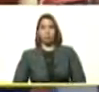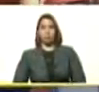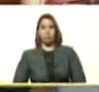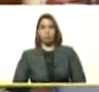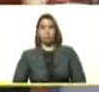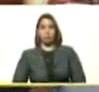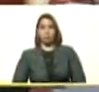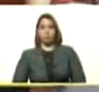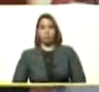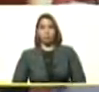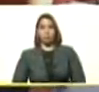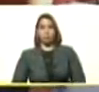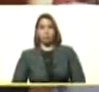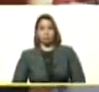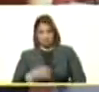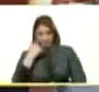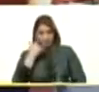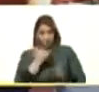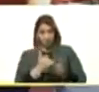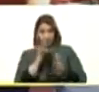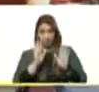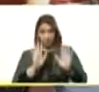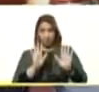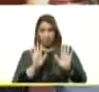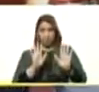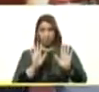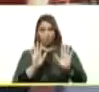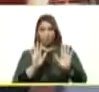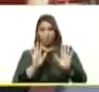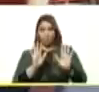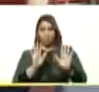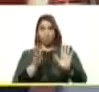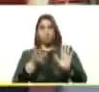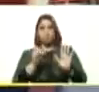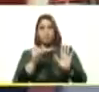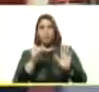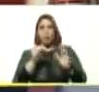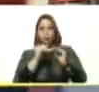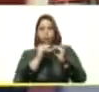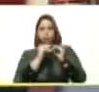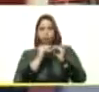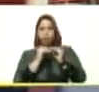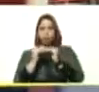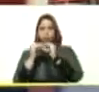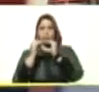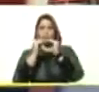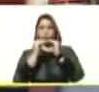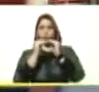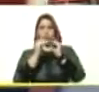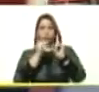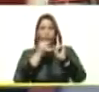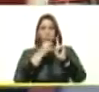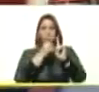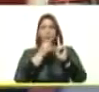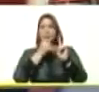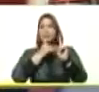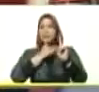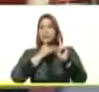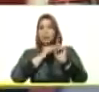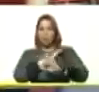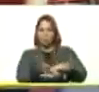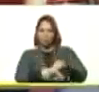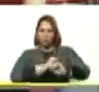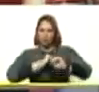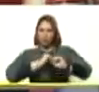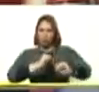Y va, fíjense, va en línea la resistencia dura,